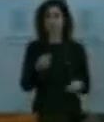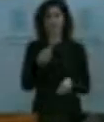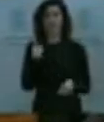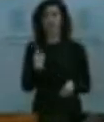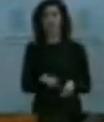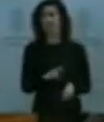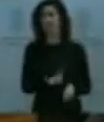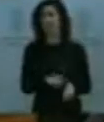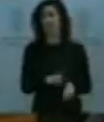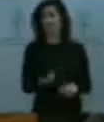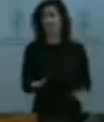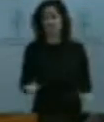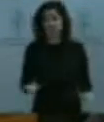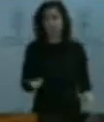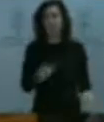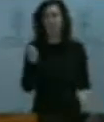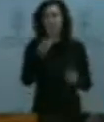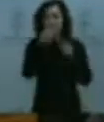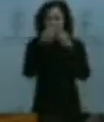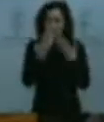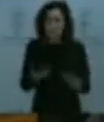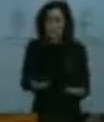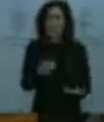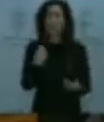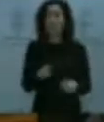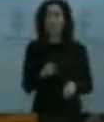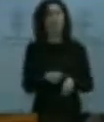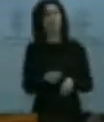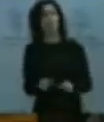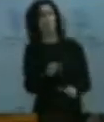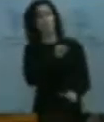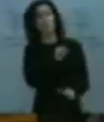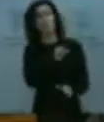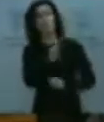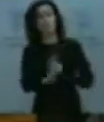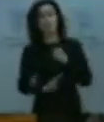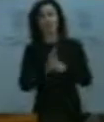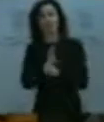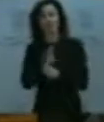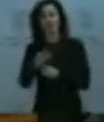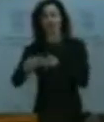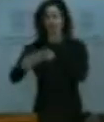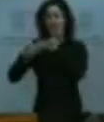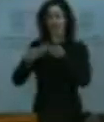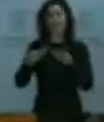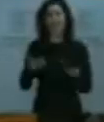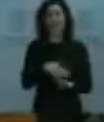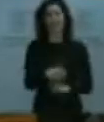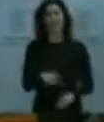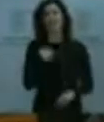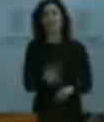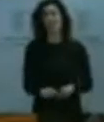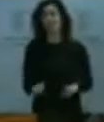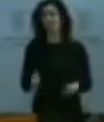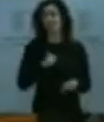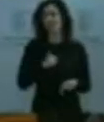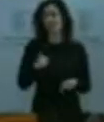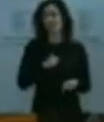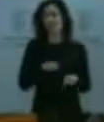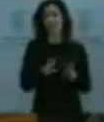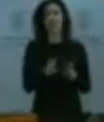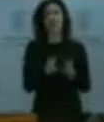perdido todo este tiempo, me refiero a esta legislatura. Se pierde así una oportunidad, una nueva oportunidad,